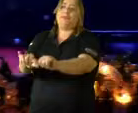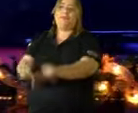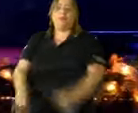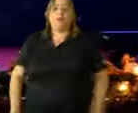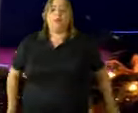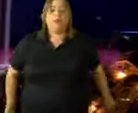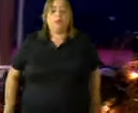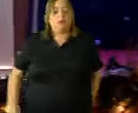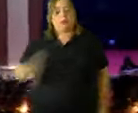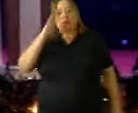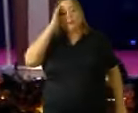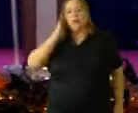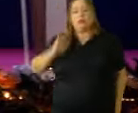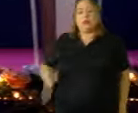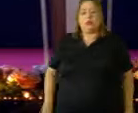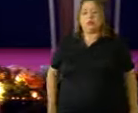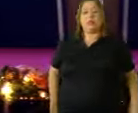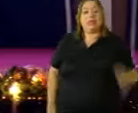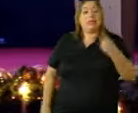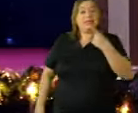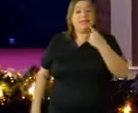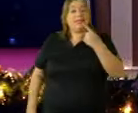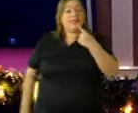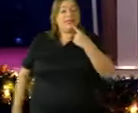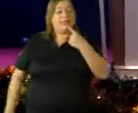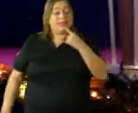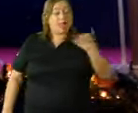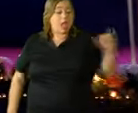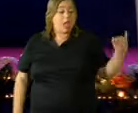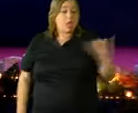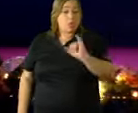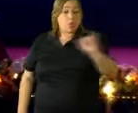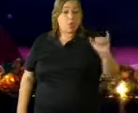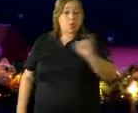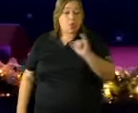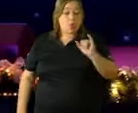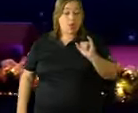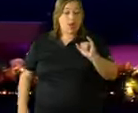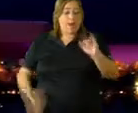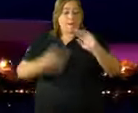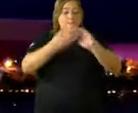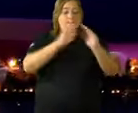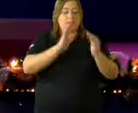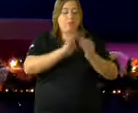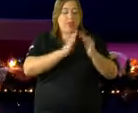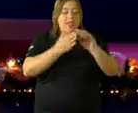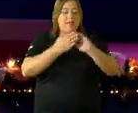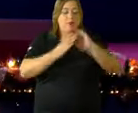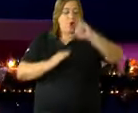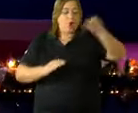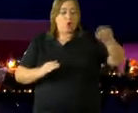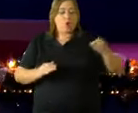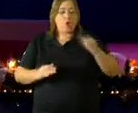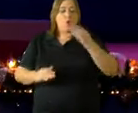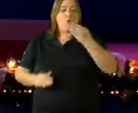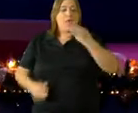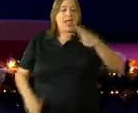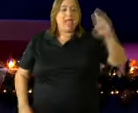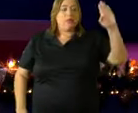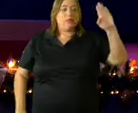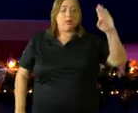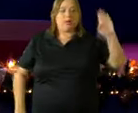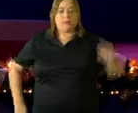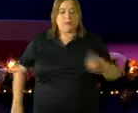Dios. Y acabamos, el texto dice: como Jerusalén tiene montes alrededor de ella. Y los que fuimos lo